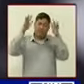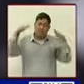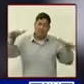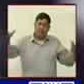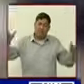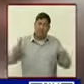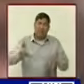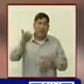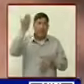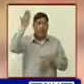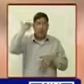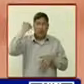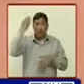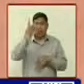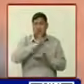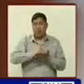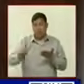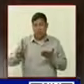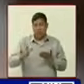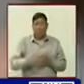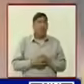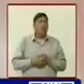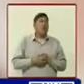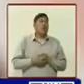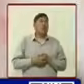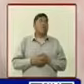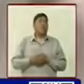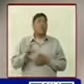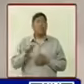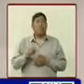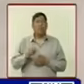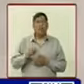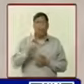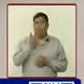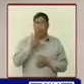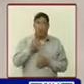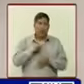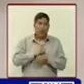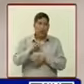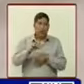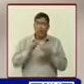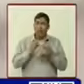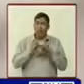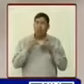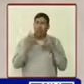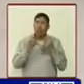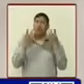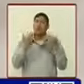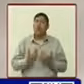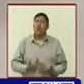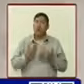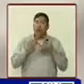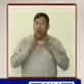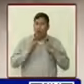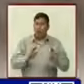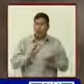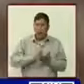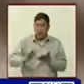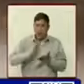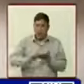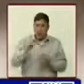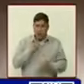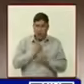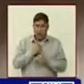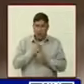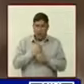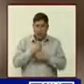que ha ocurrido hace unas dos semanas en Río Choqueyapu? Influye mucho las condiciones actuales de los ríos, la limpieza y el